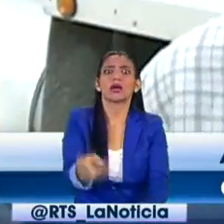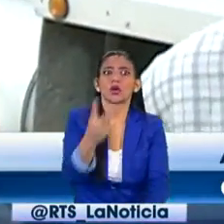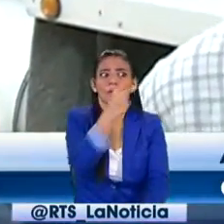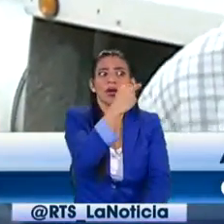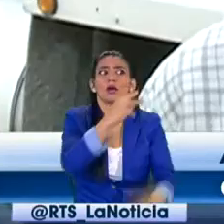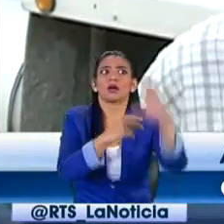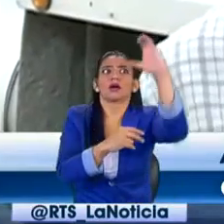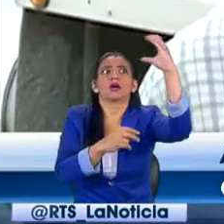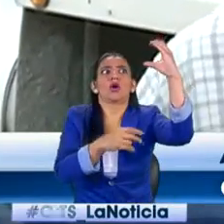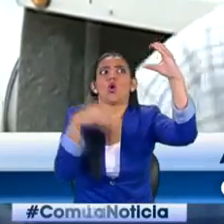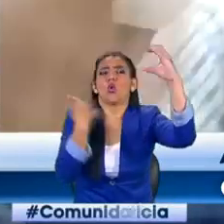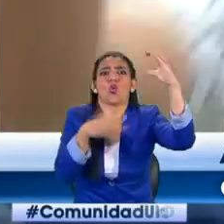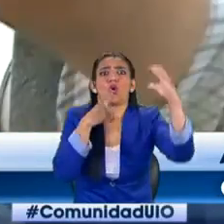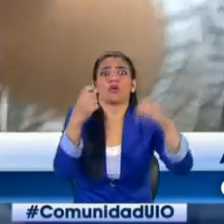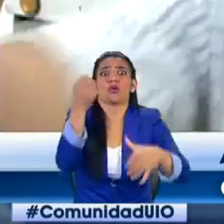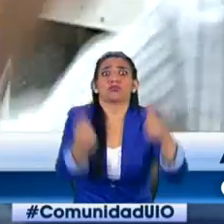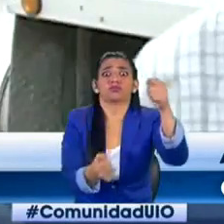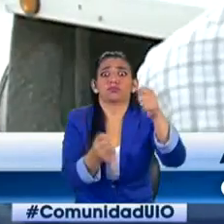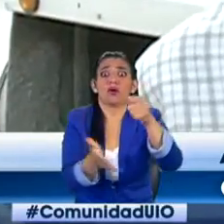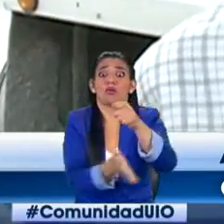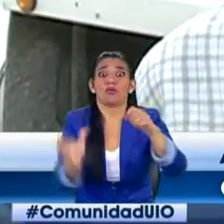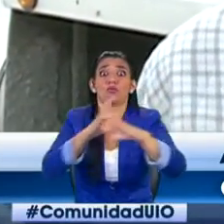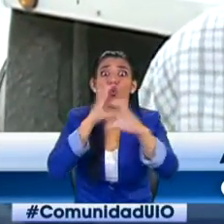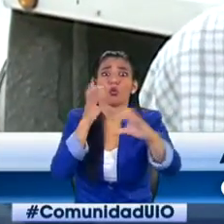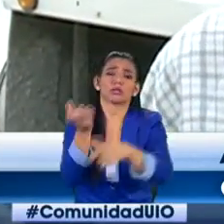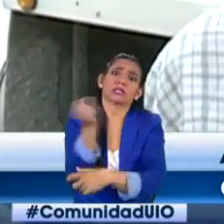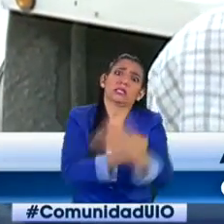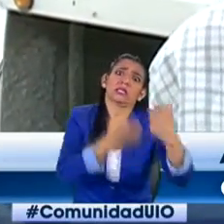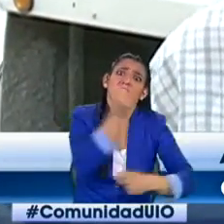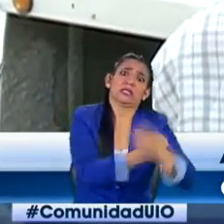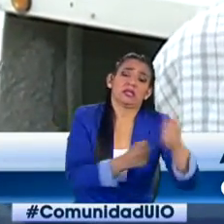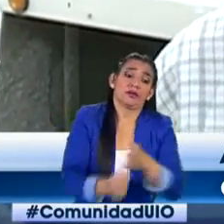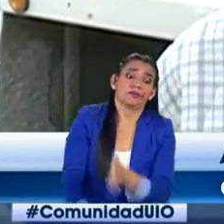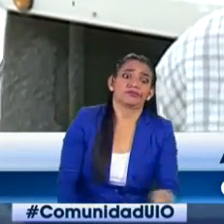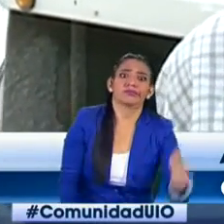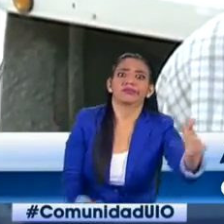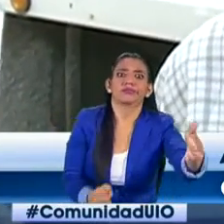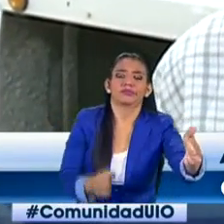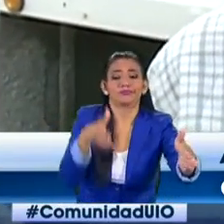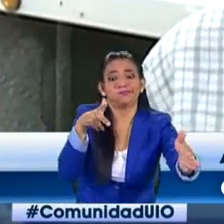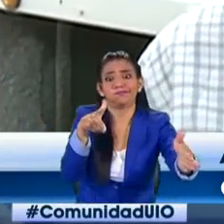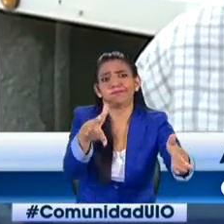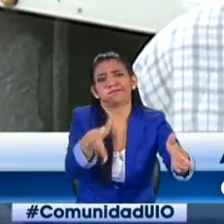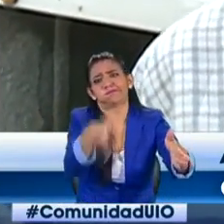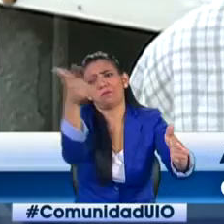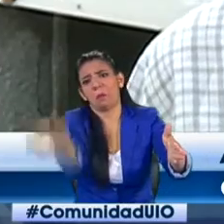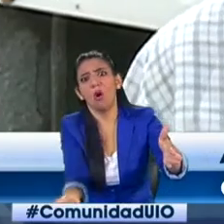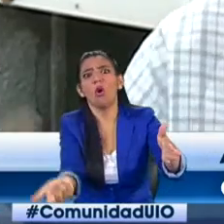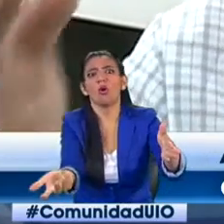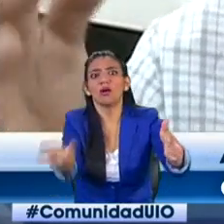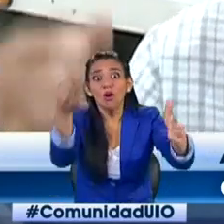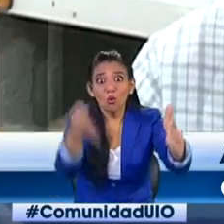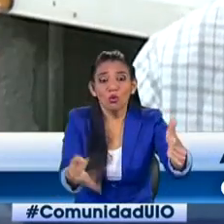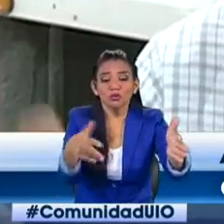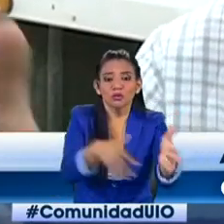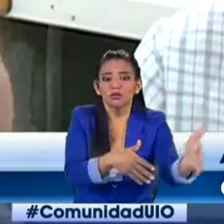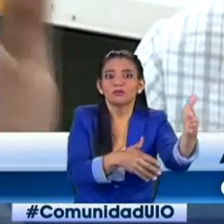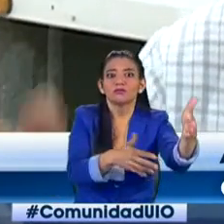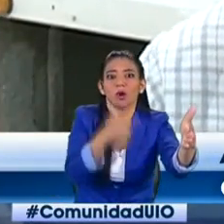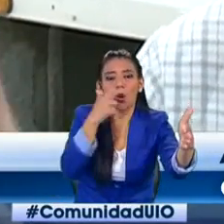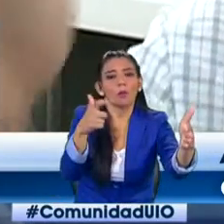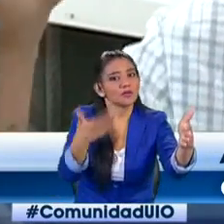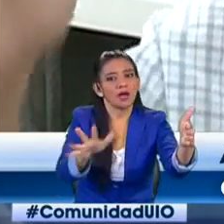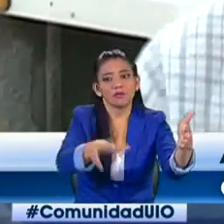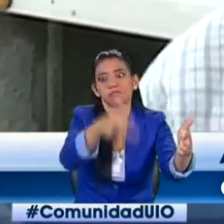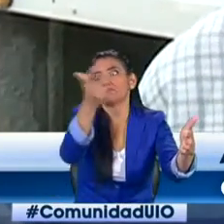Yo lo único que hice es coger el bus y salirme todo para el lado izquierdo para que no me dé de lleno. Y el rato que yo me abrí todo ese lado, el señor